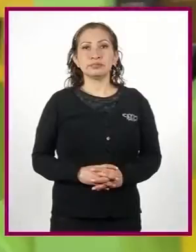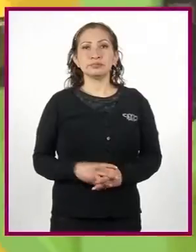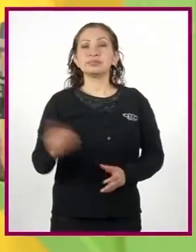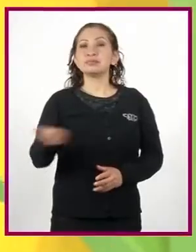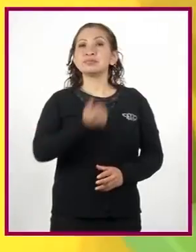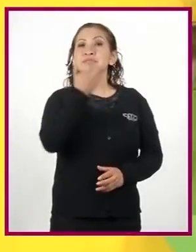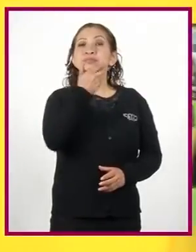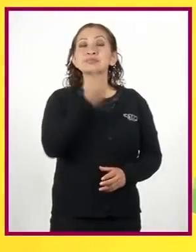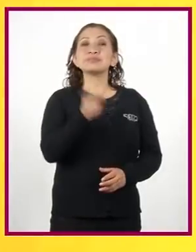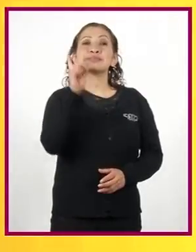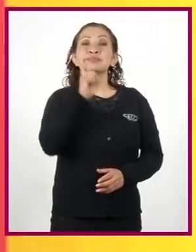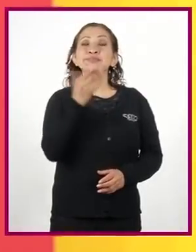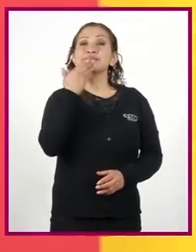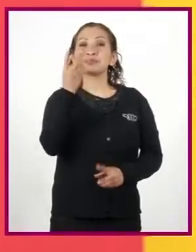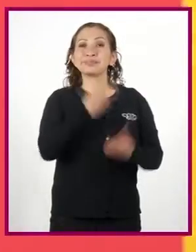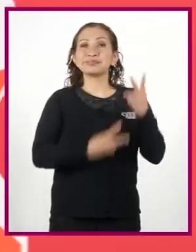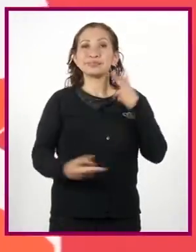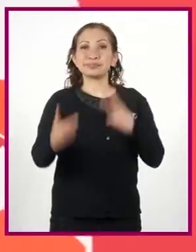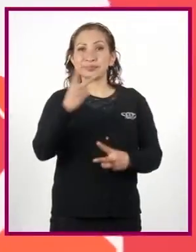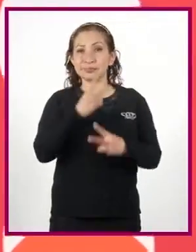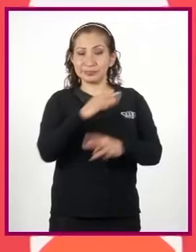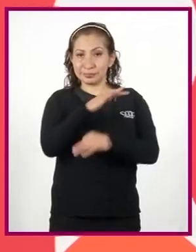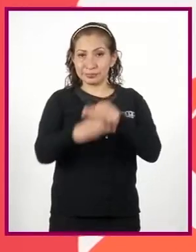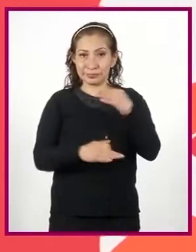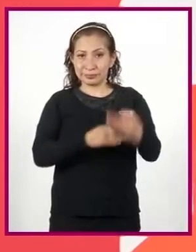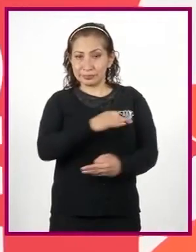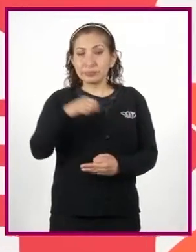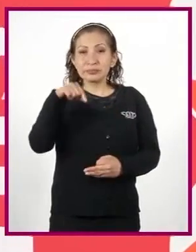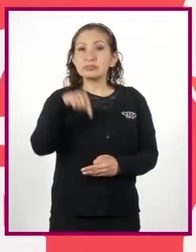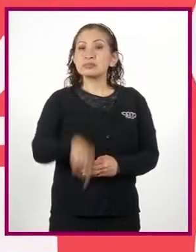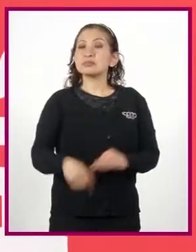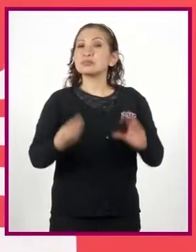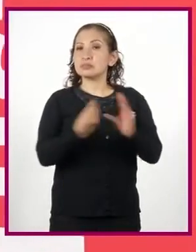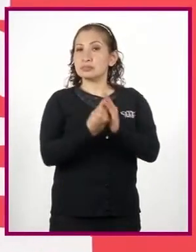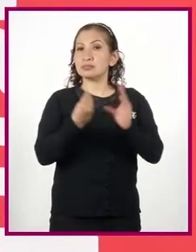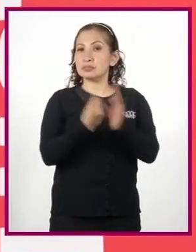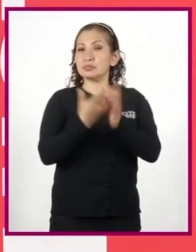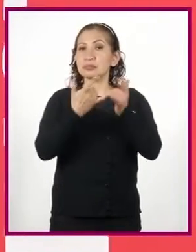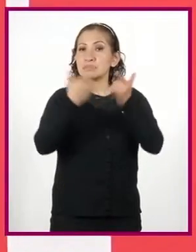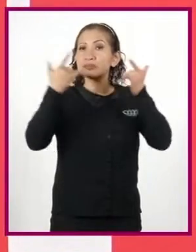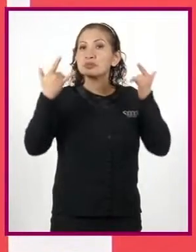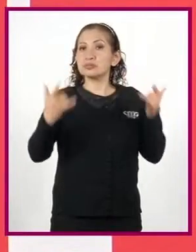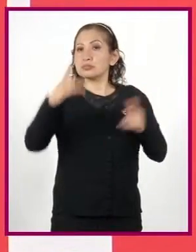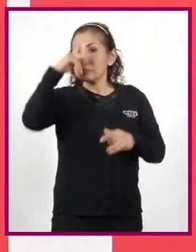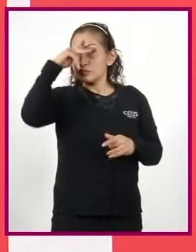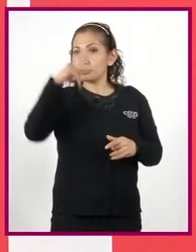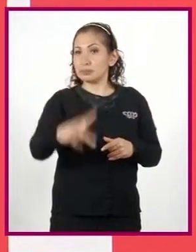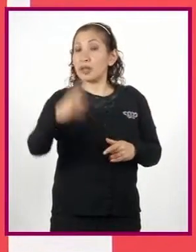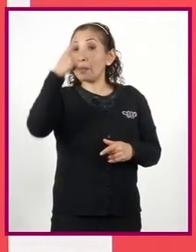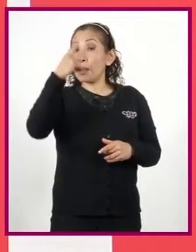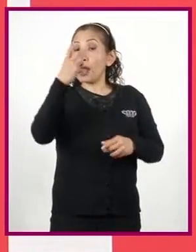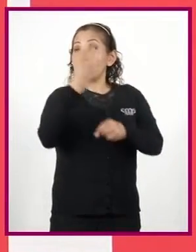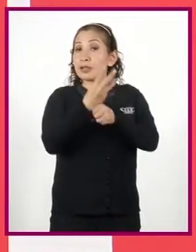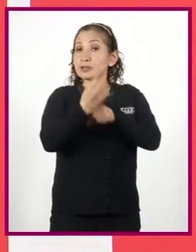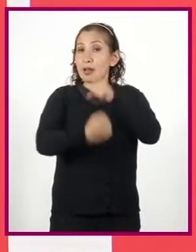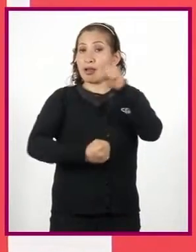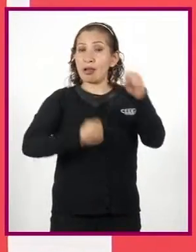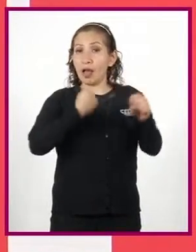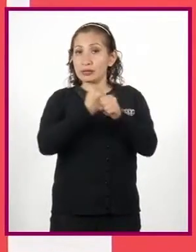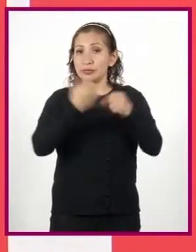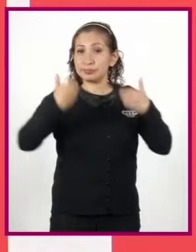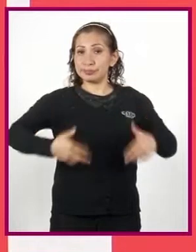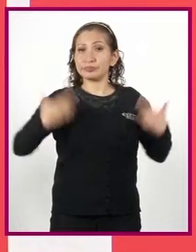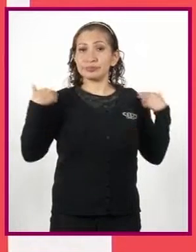Alumnas y alumnos, sean bienvenidas y bienvenidos a su sesión de Historia de México para tercer grado. Soy